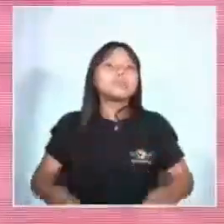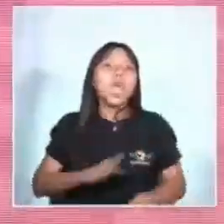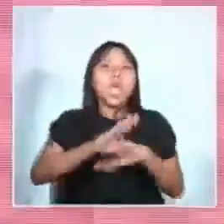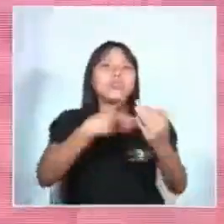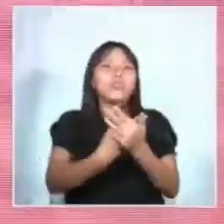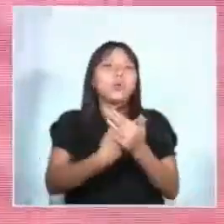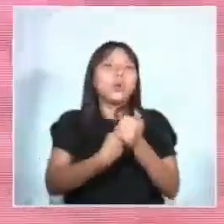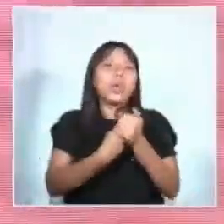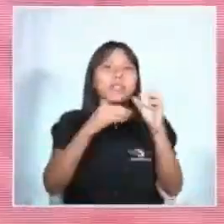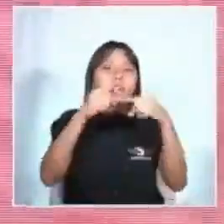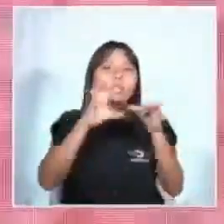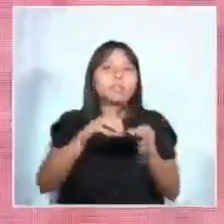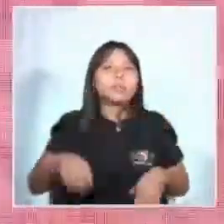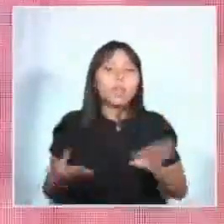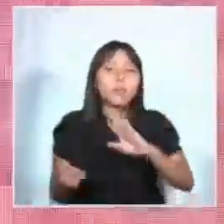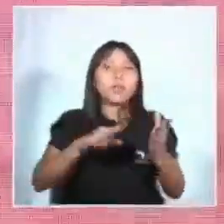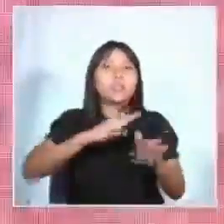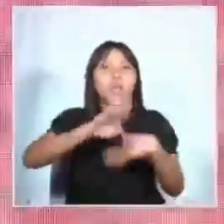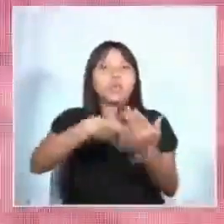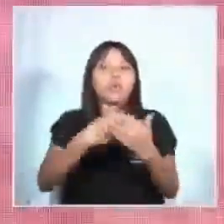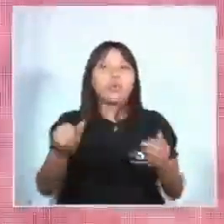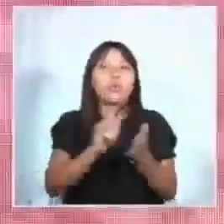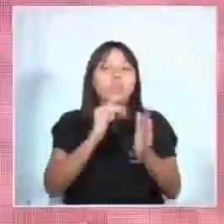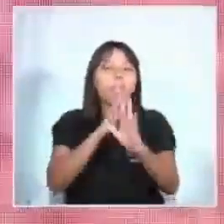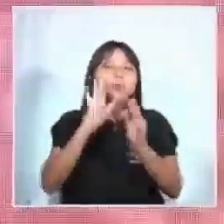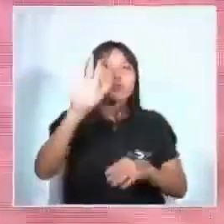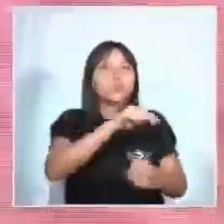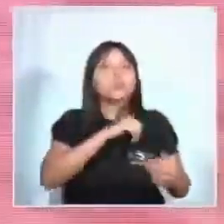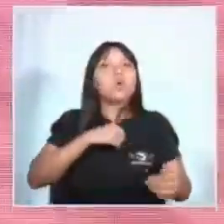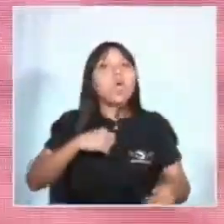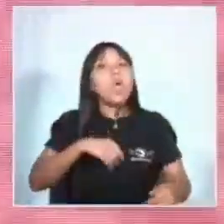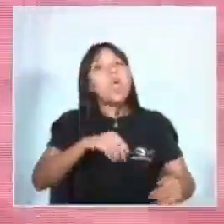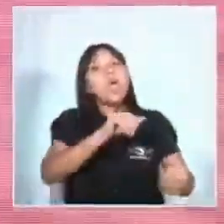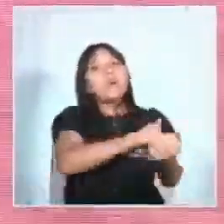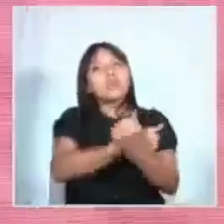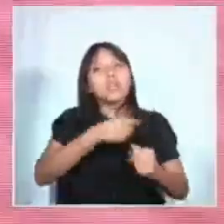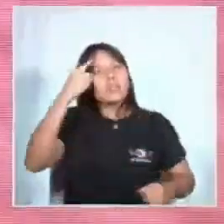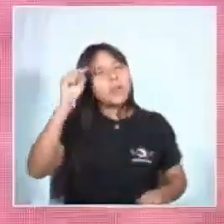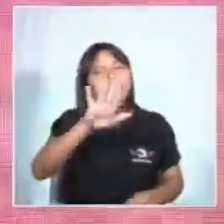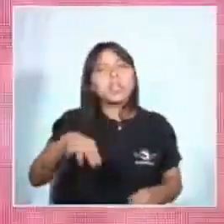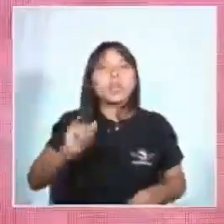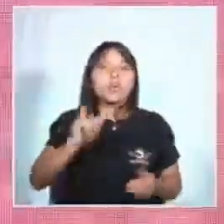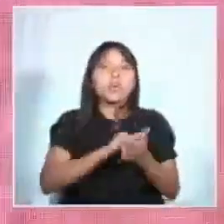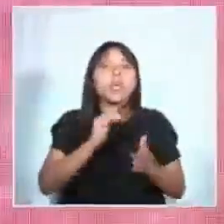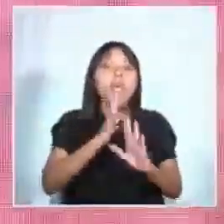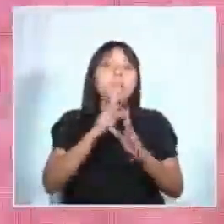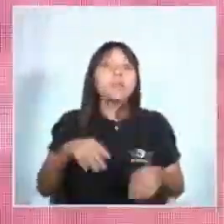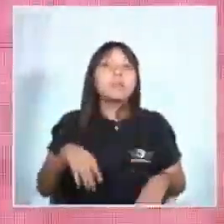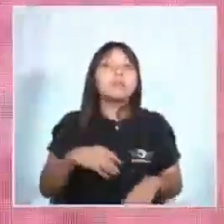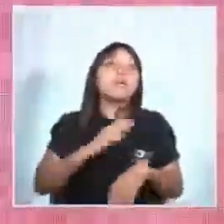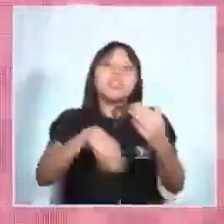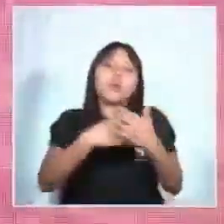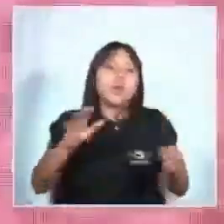de muerte sobre su vida, todo lo que habló su autoridad sobre usted, lo que habló su padre sobre usted, lo que habló su esposo sobre usted,